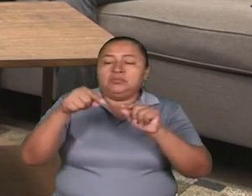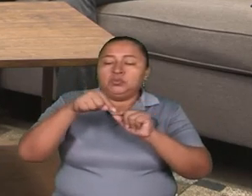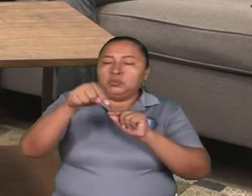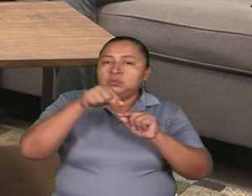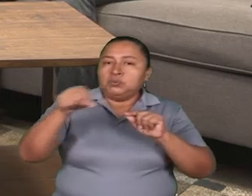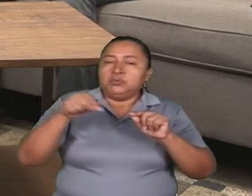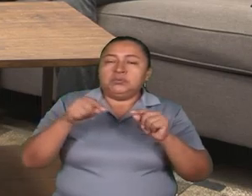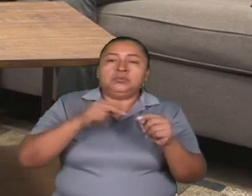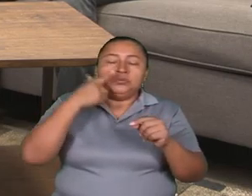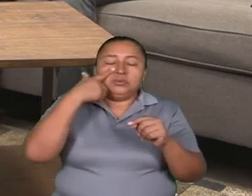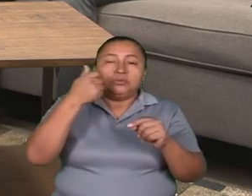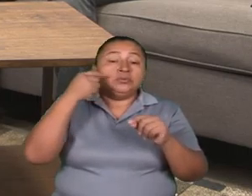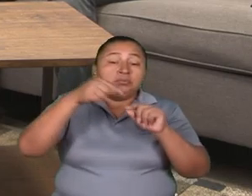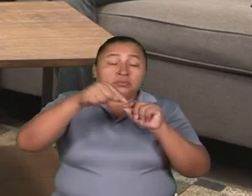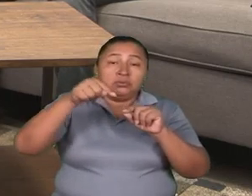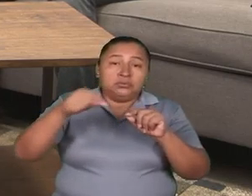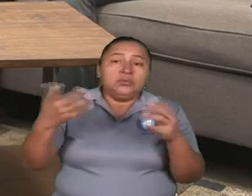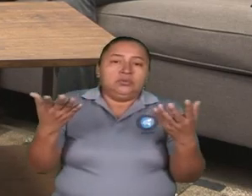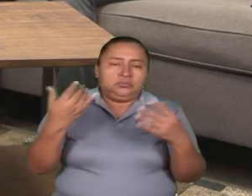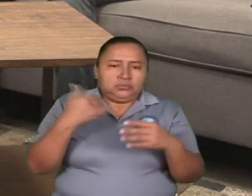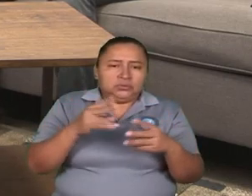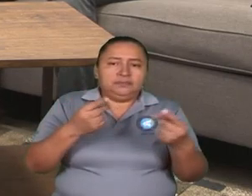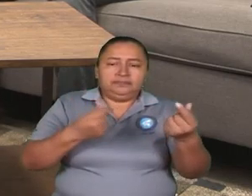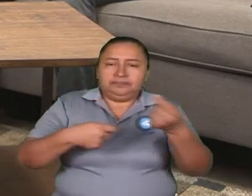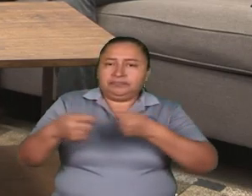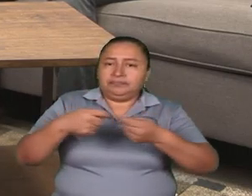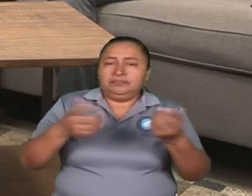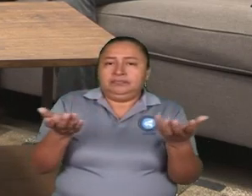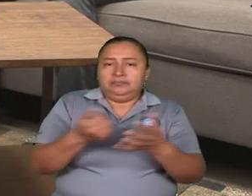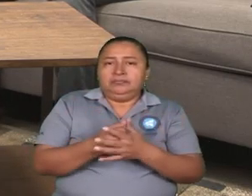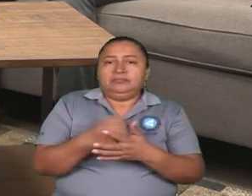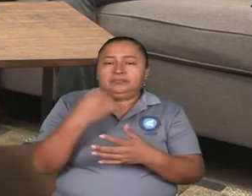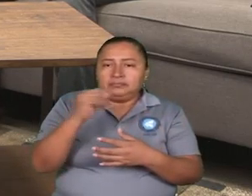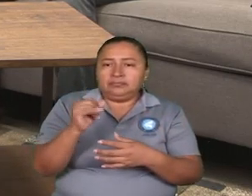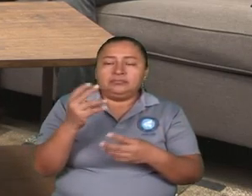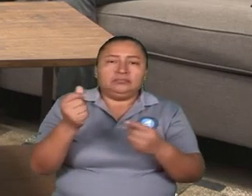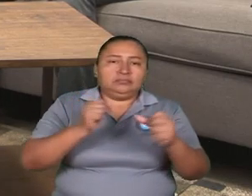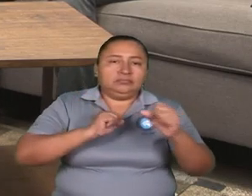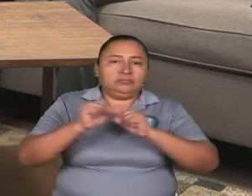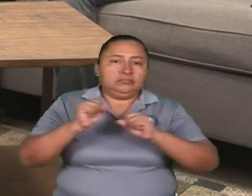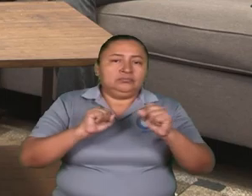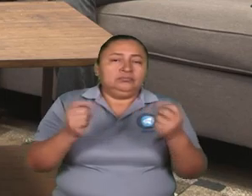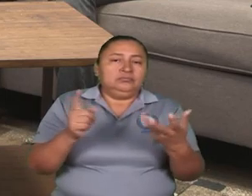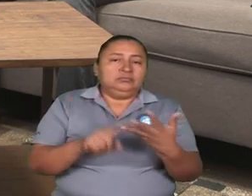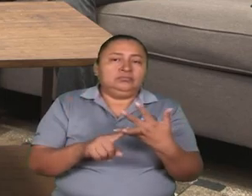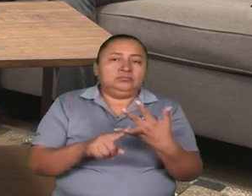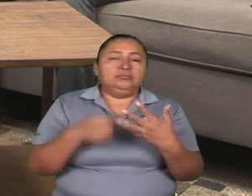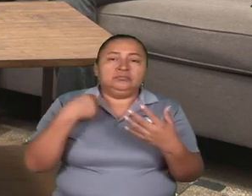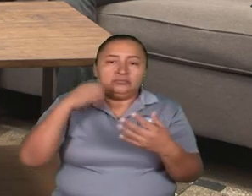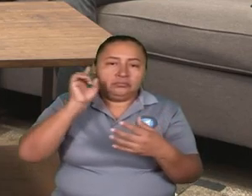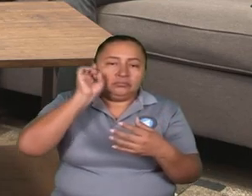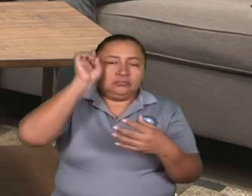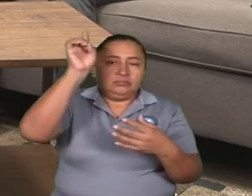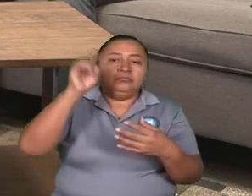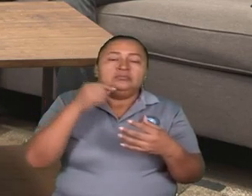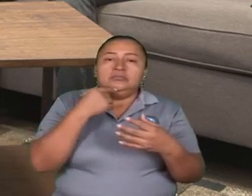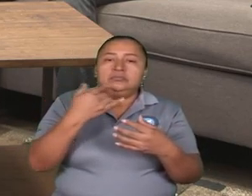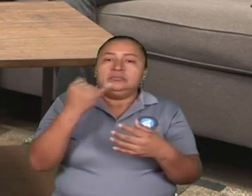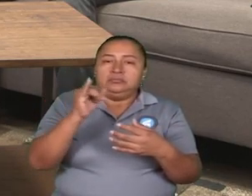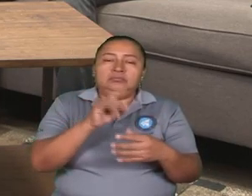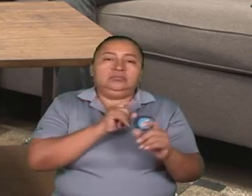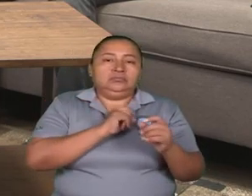eso es lo que genera y está dinamizando la economía del país. Claro, ellos no lo miran porque no vamos a los grandes hoteles,